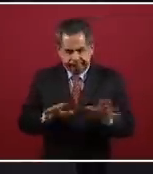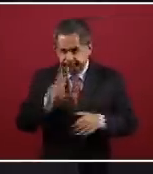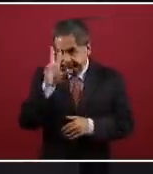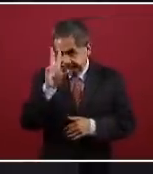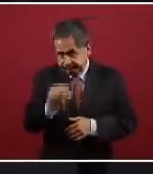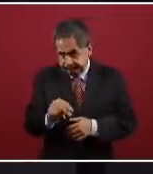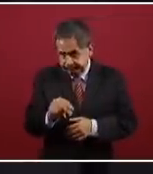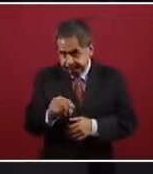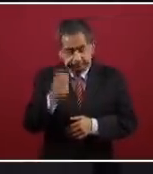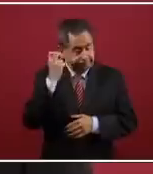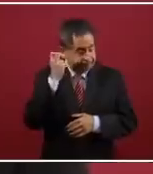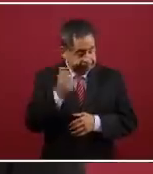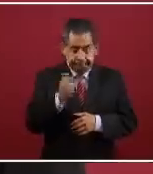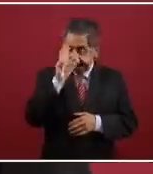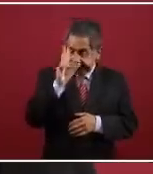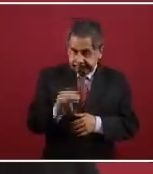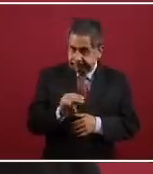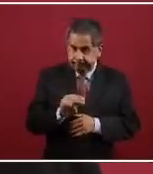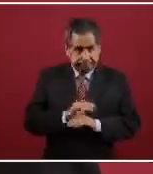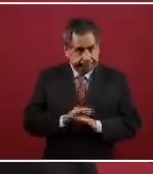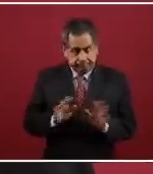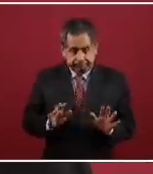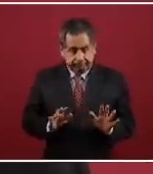Eso está